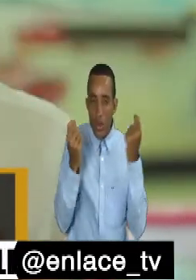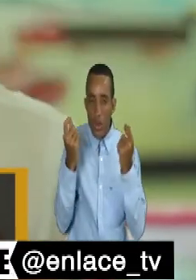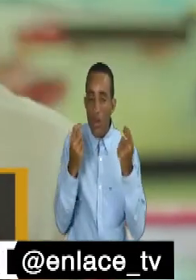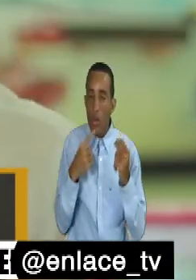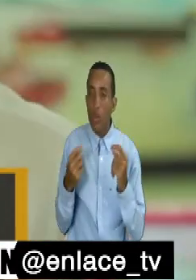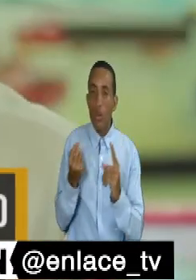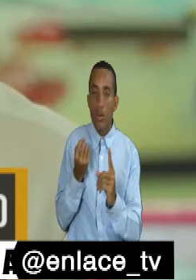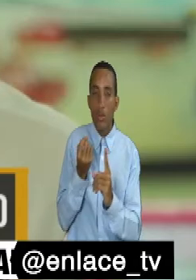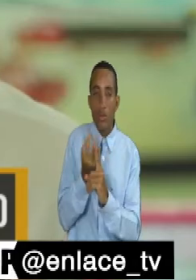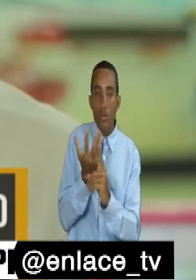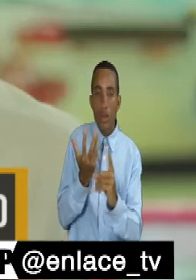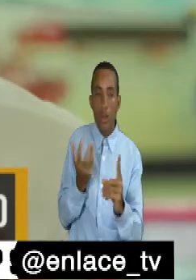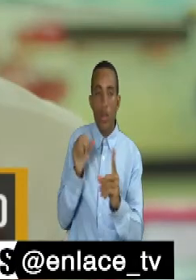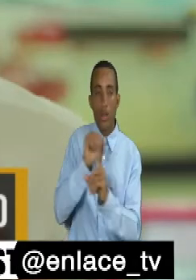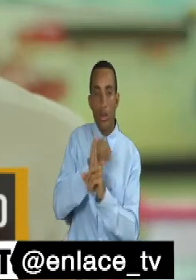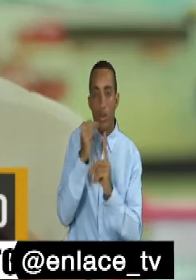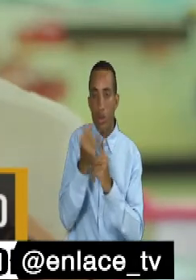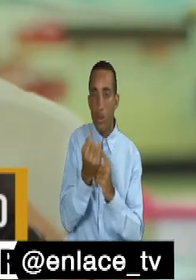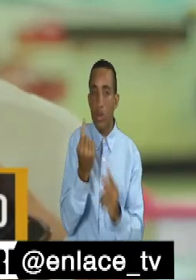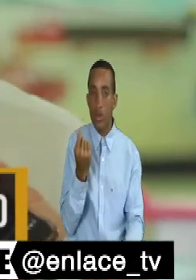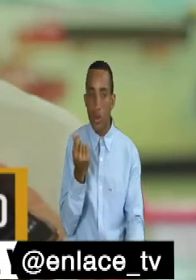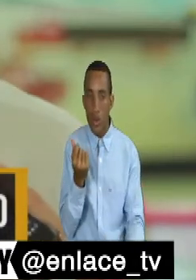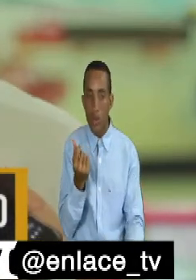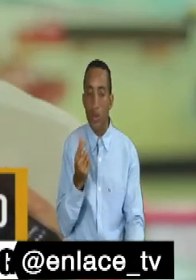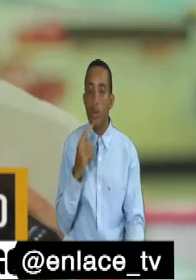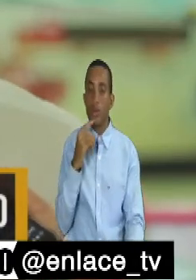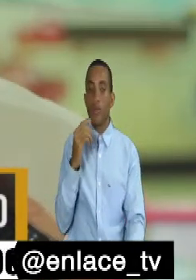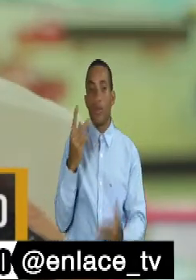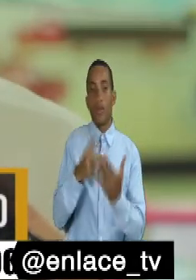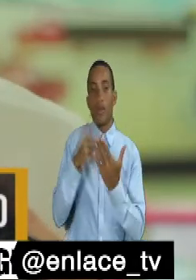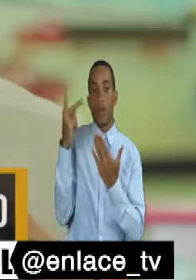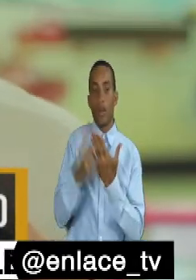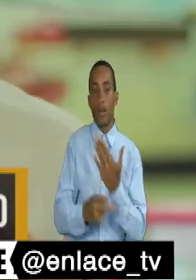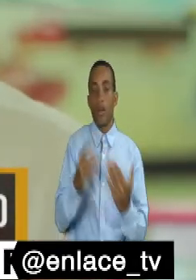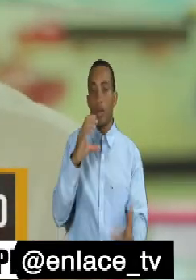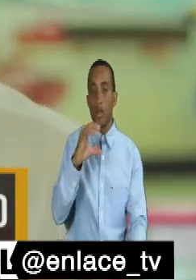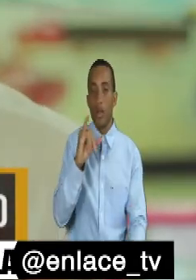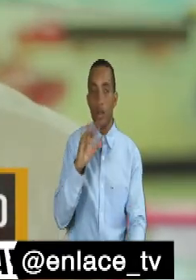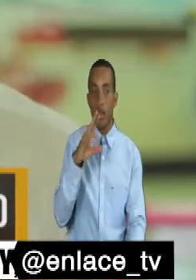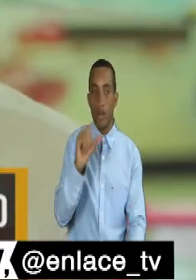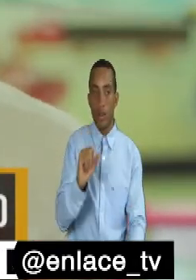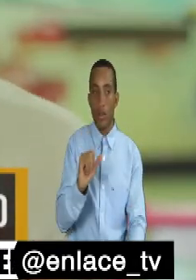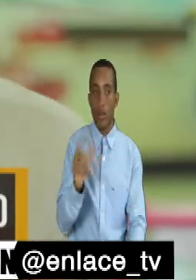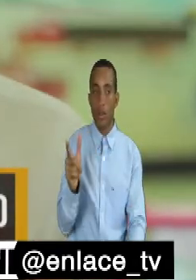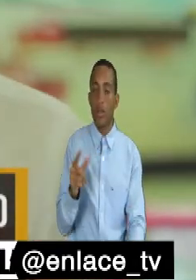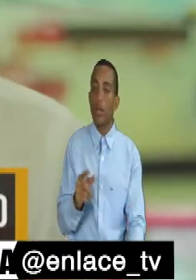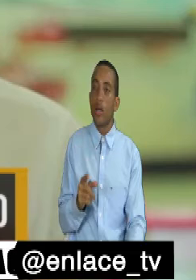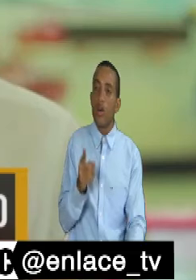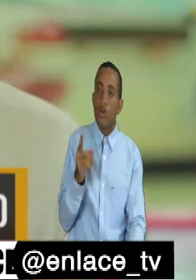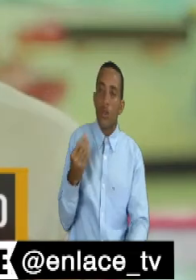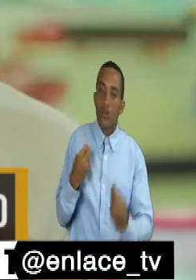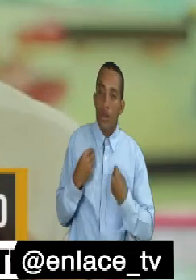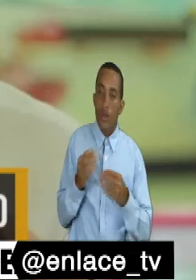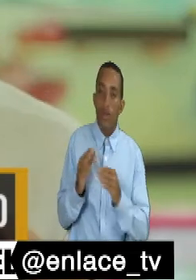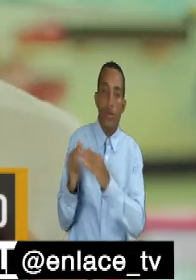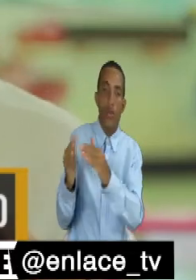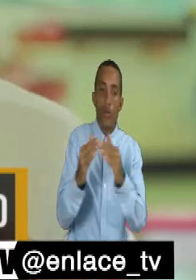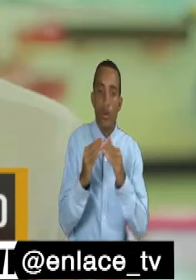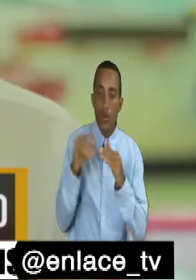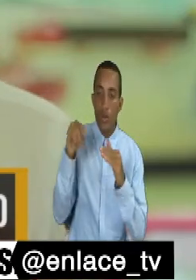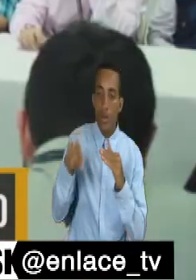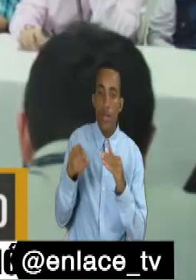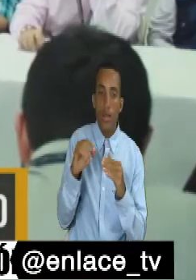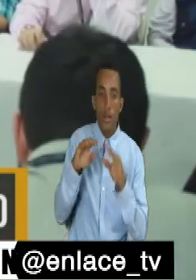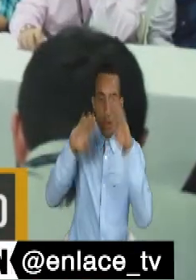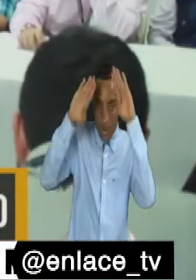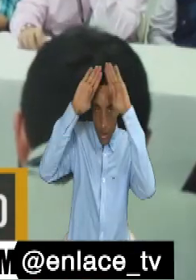impactos socioeconómicos que ha generado el proyecto La Sierra Infantas para los habitantes del Corregimiento del Centro y también para Barranca Bermeja,